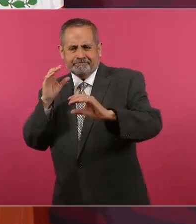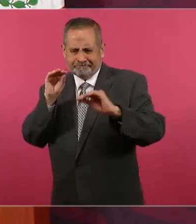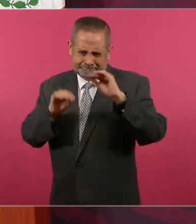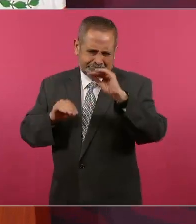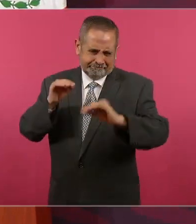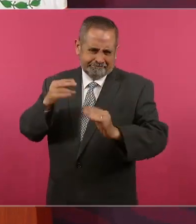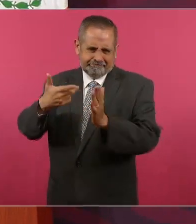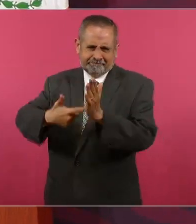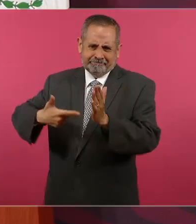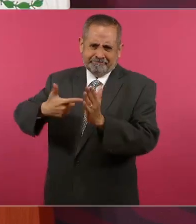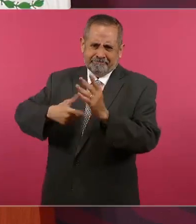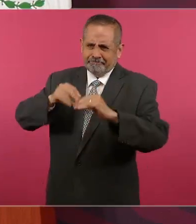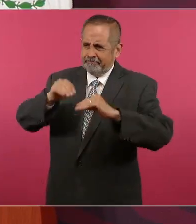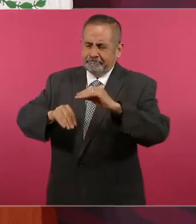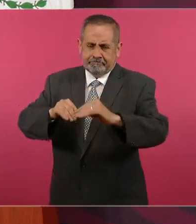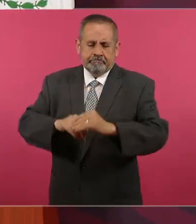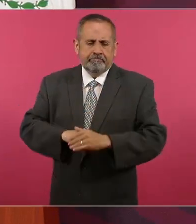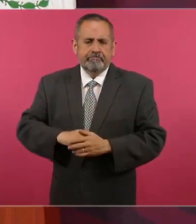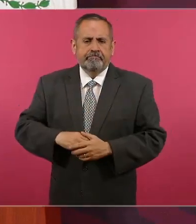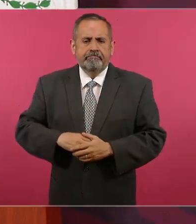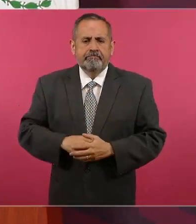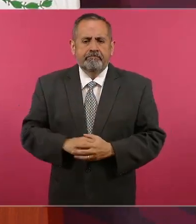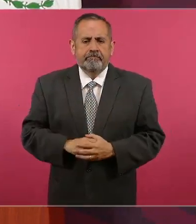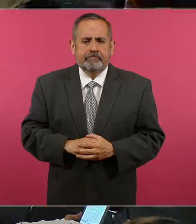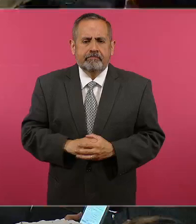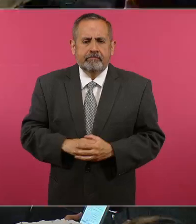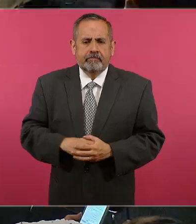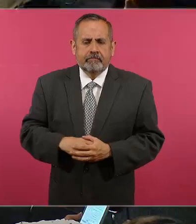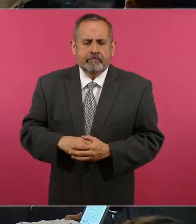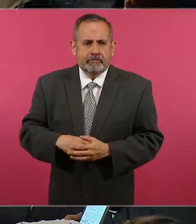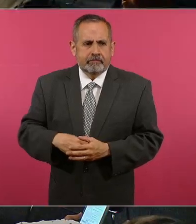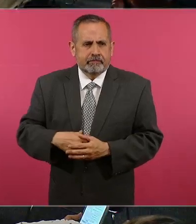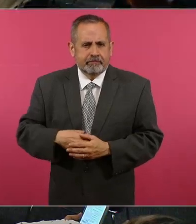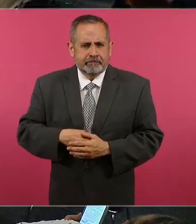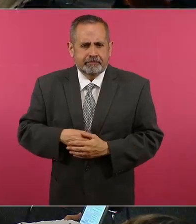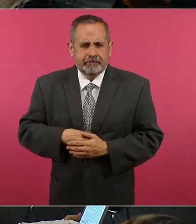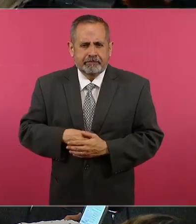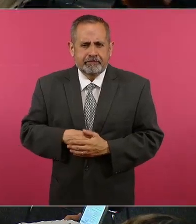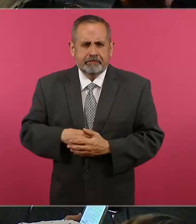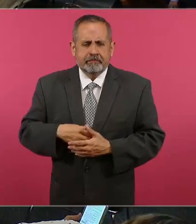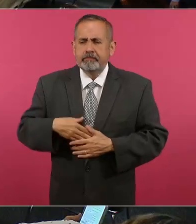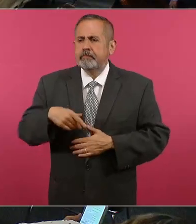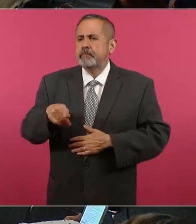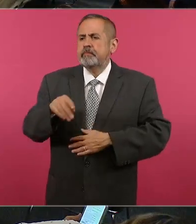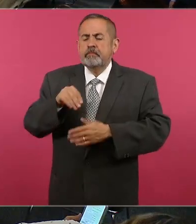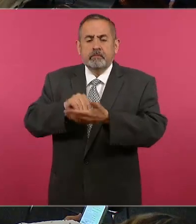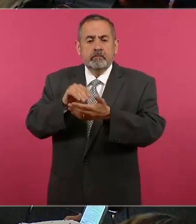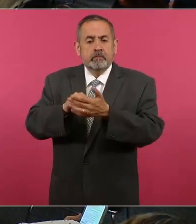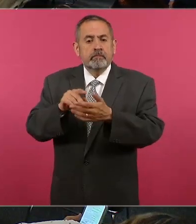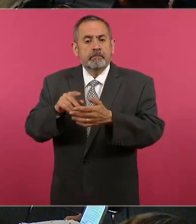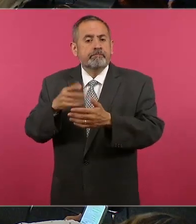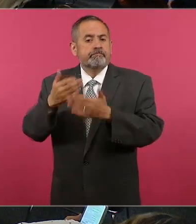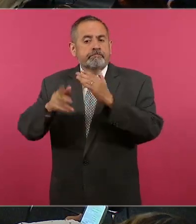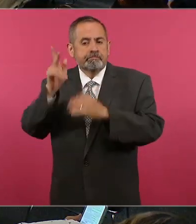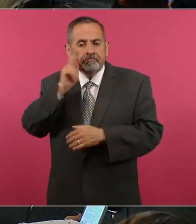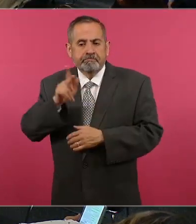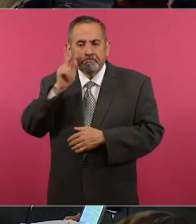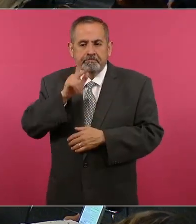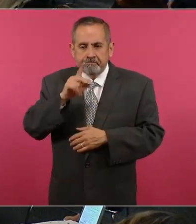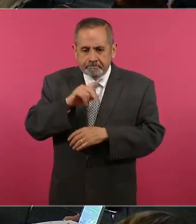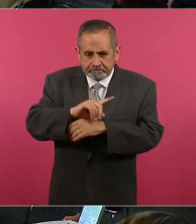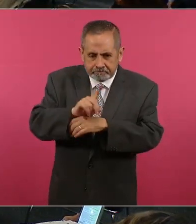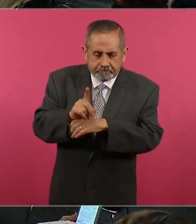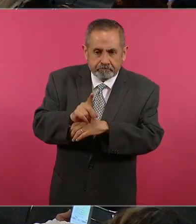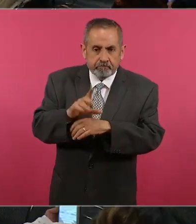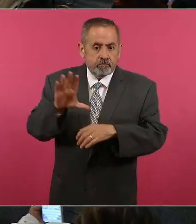y que, porque pues todavía está en pruebas, y tiene que ir el tren a